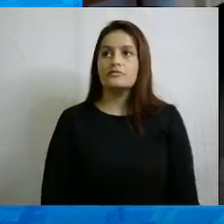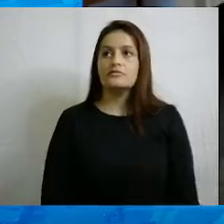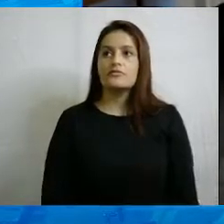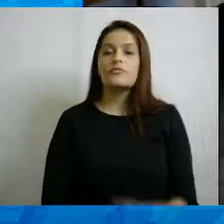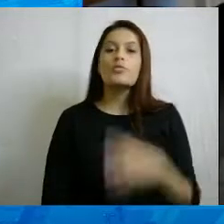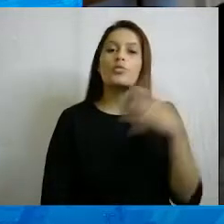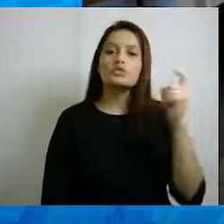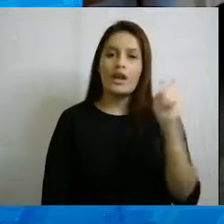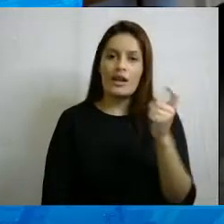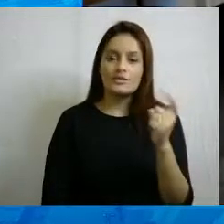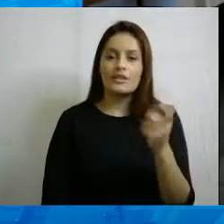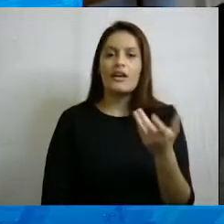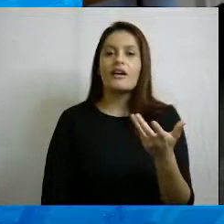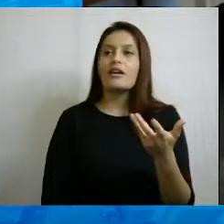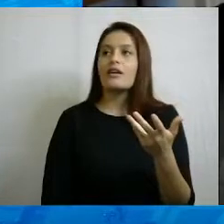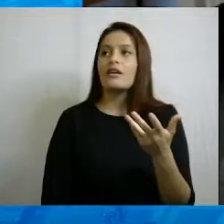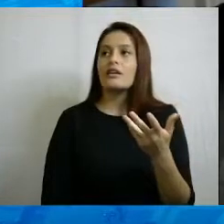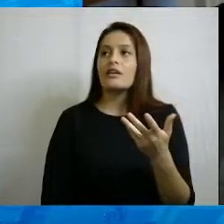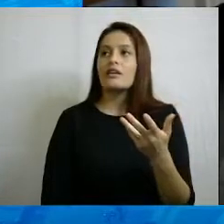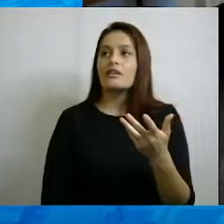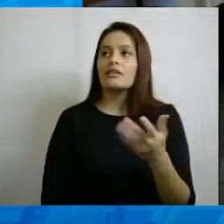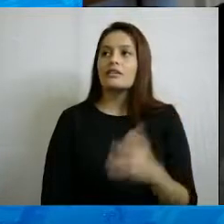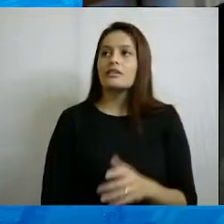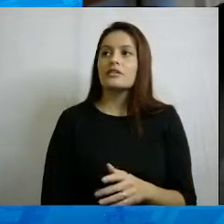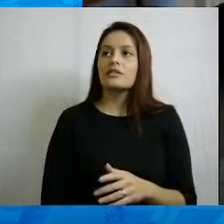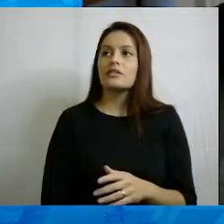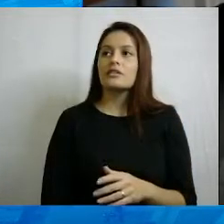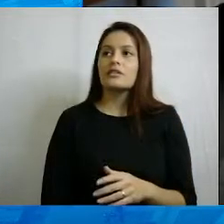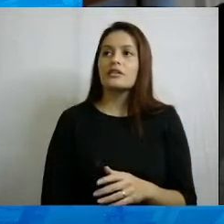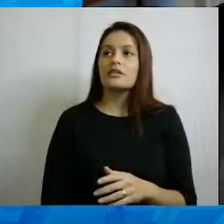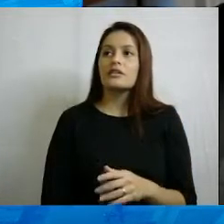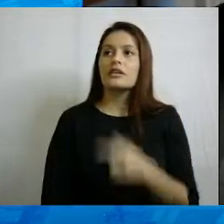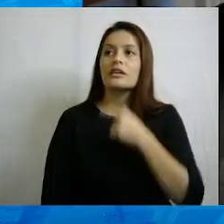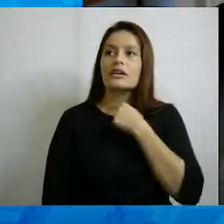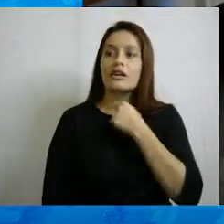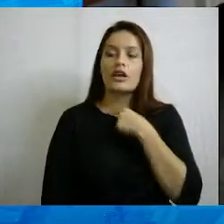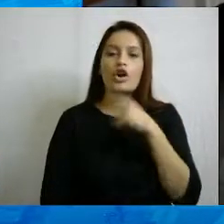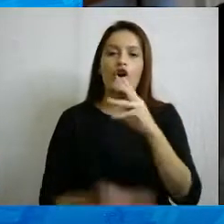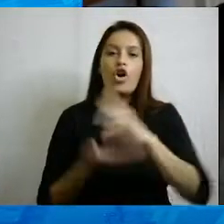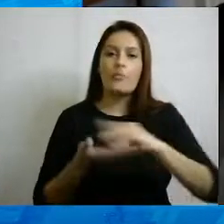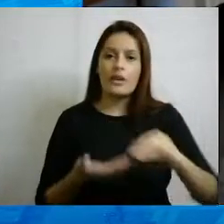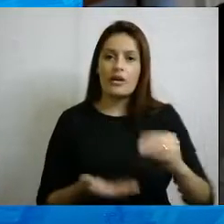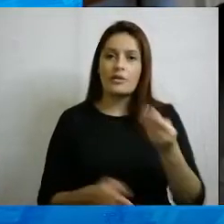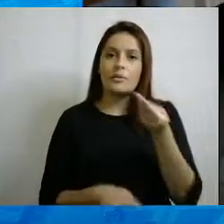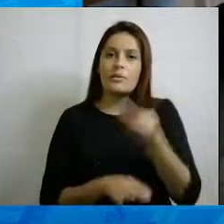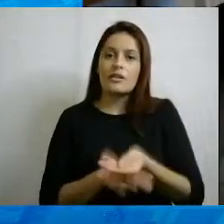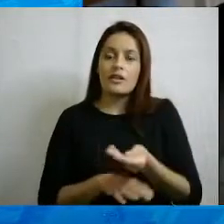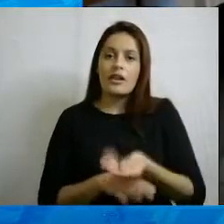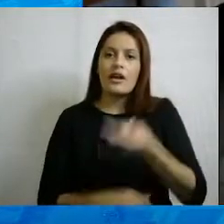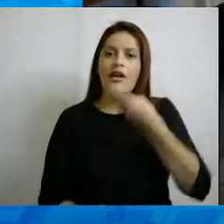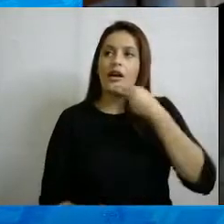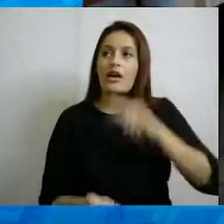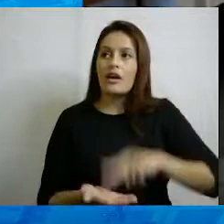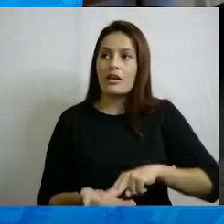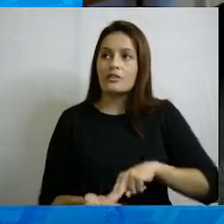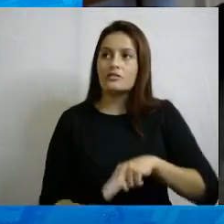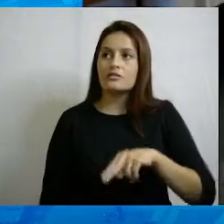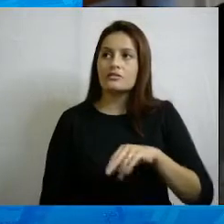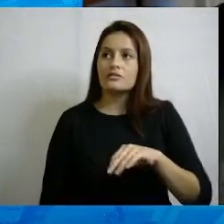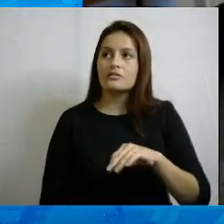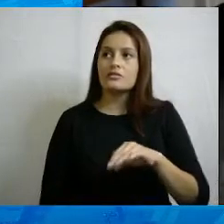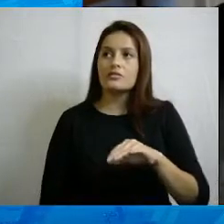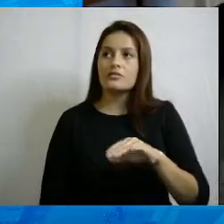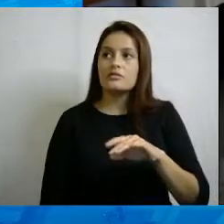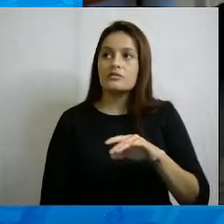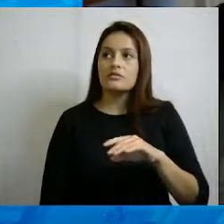gracias, vecina. También, disculpe, señora alcaldesa, le queremos dejar copia de la carta que le dejamos, que está timbrada en la